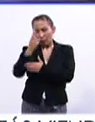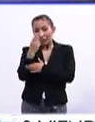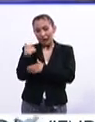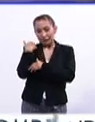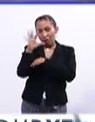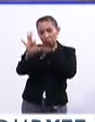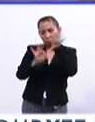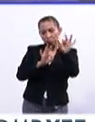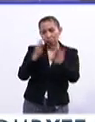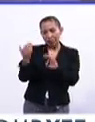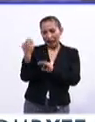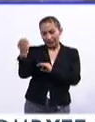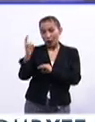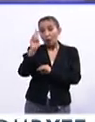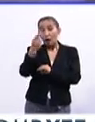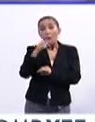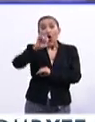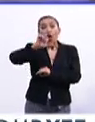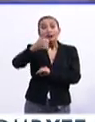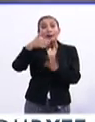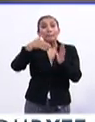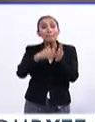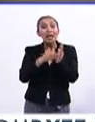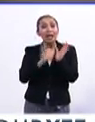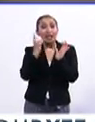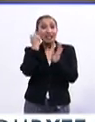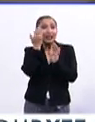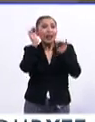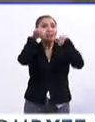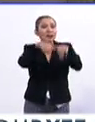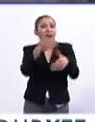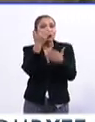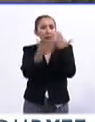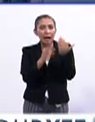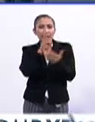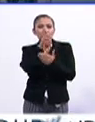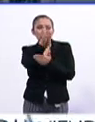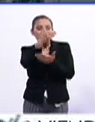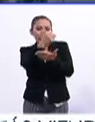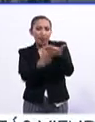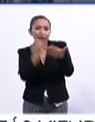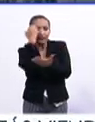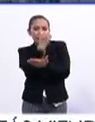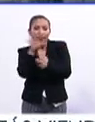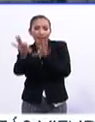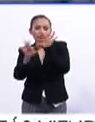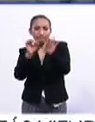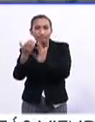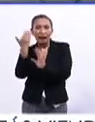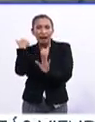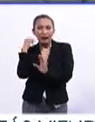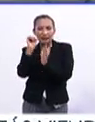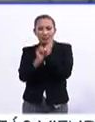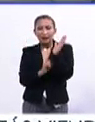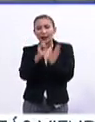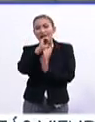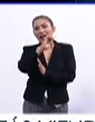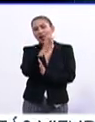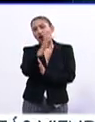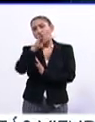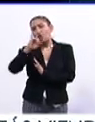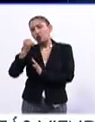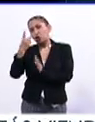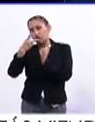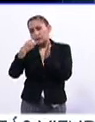concurso de selección en la casa de surgió más de 11 mil soles tweets de ingresos resultados pertenecen al izar en selección correspondiente a semestre enero-junio en